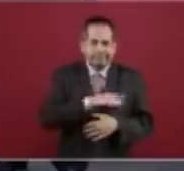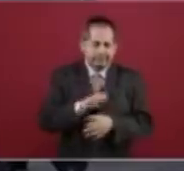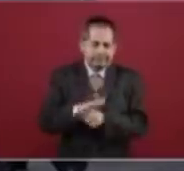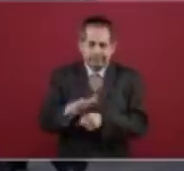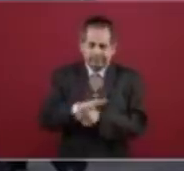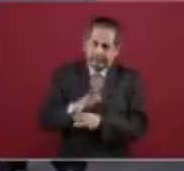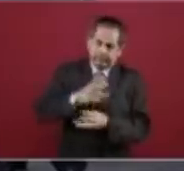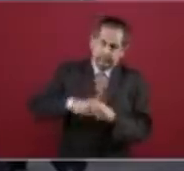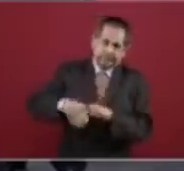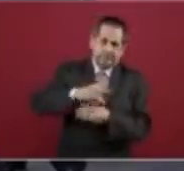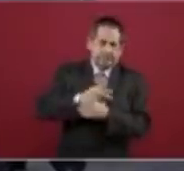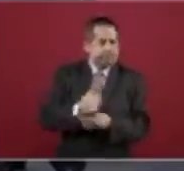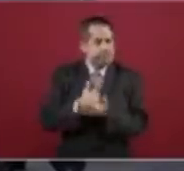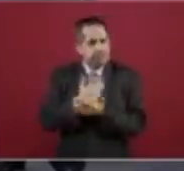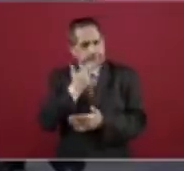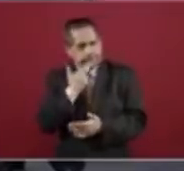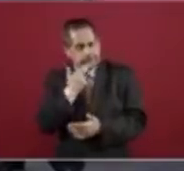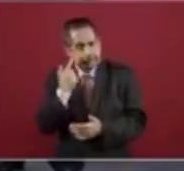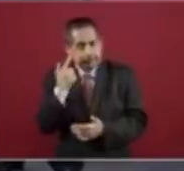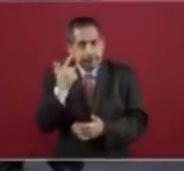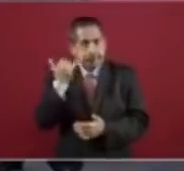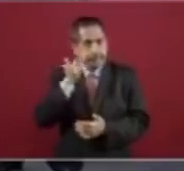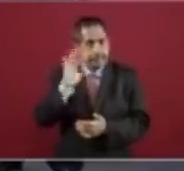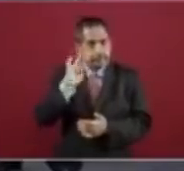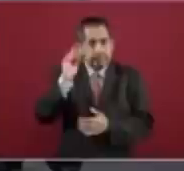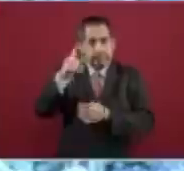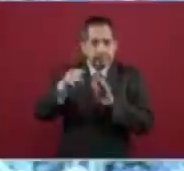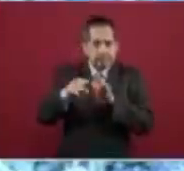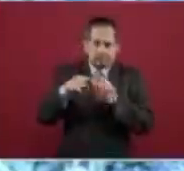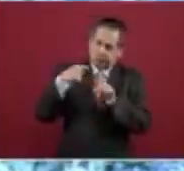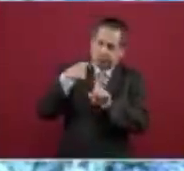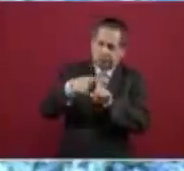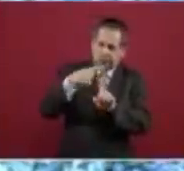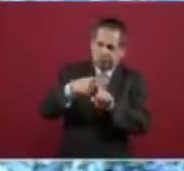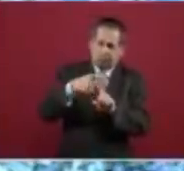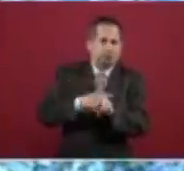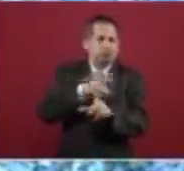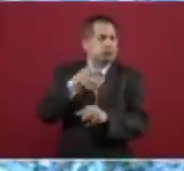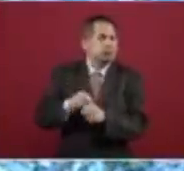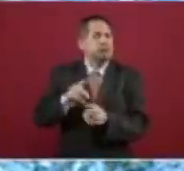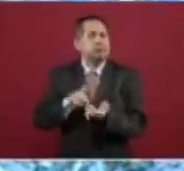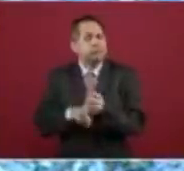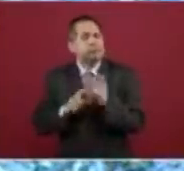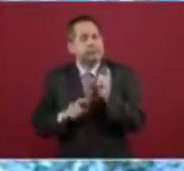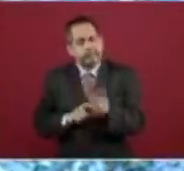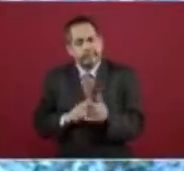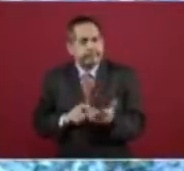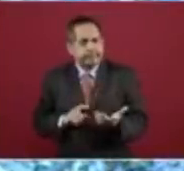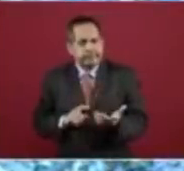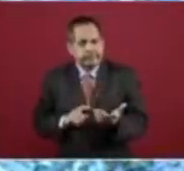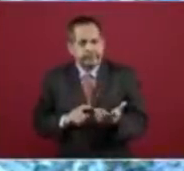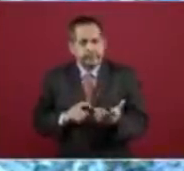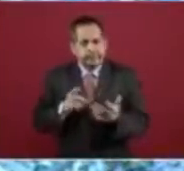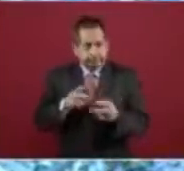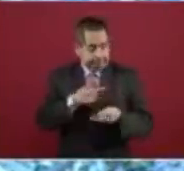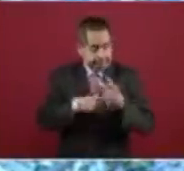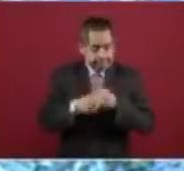autosustentable y tal vez positivo neto, quiere decir que termine siendo y